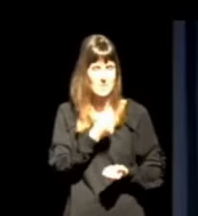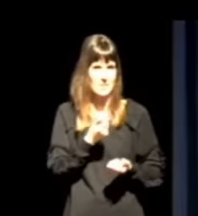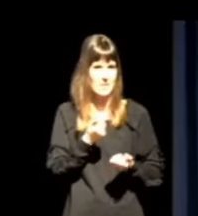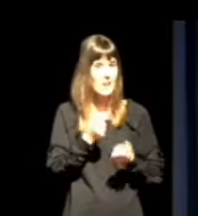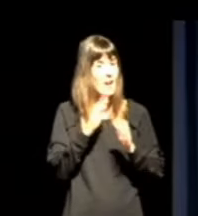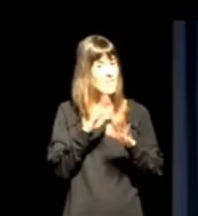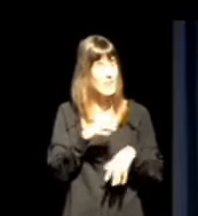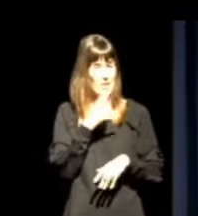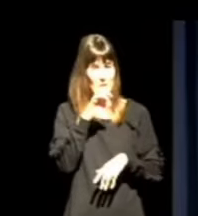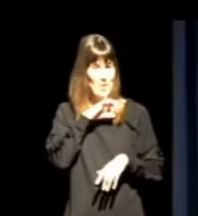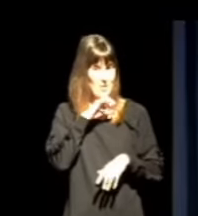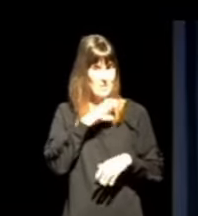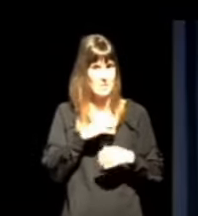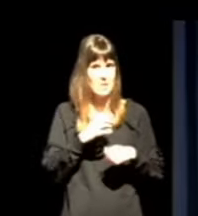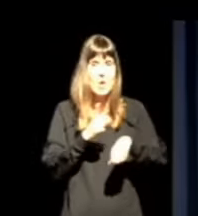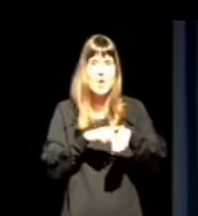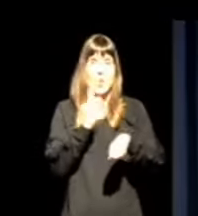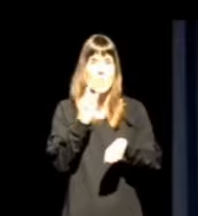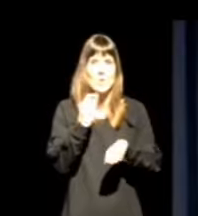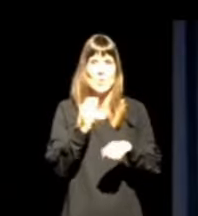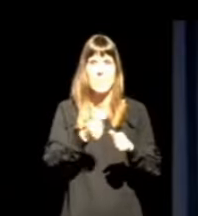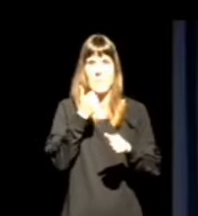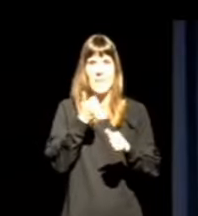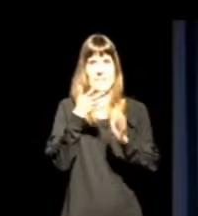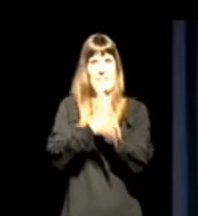Bueno, quedan 5 minutos, pues nada, no puedo decir mucho más.